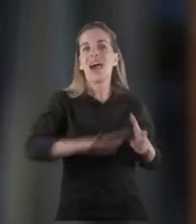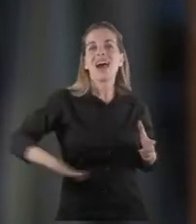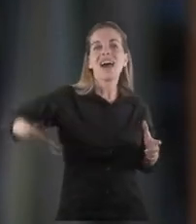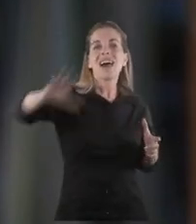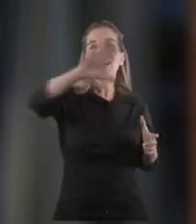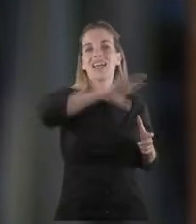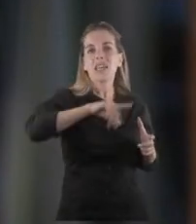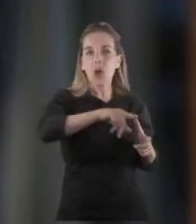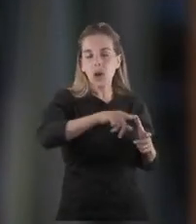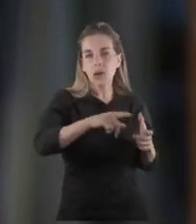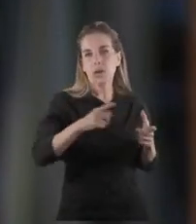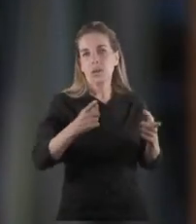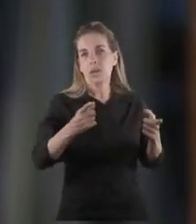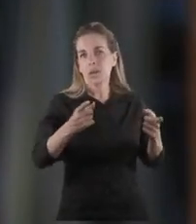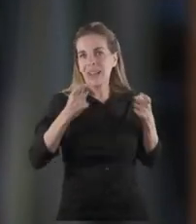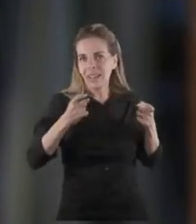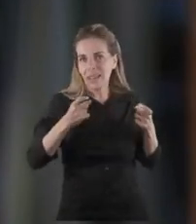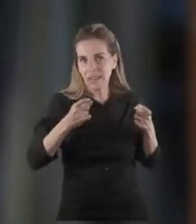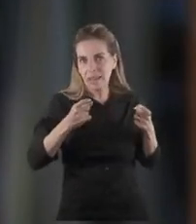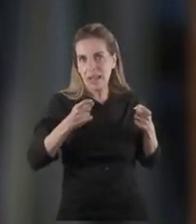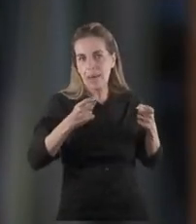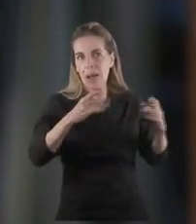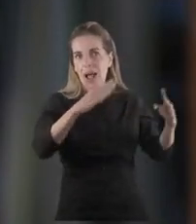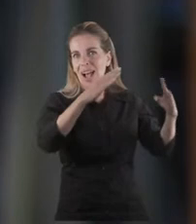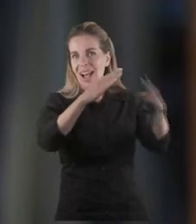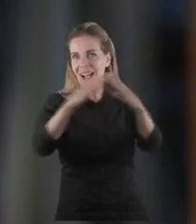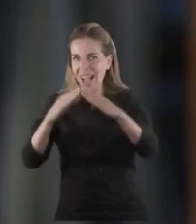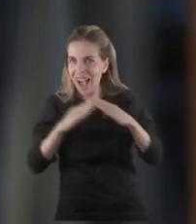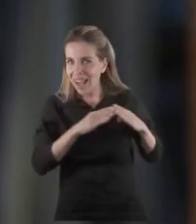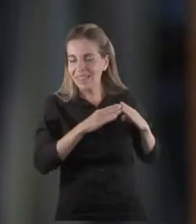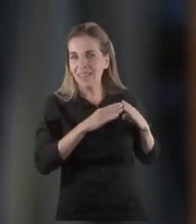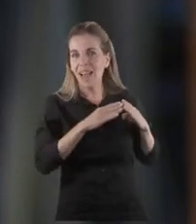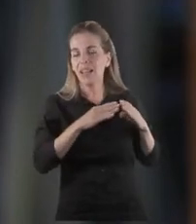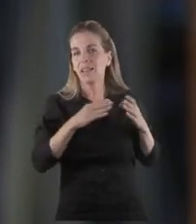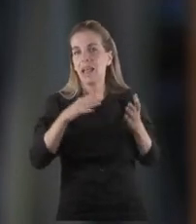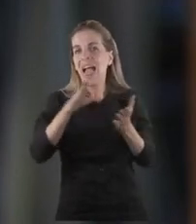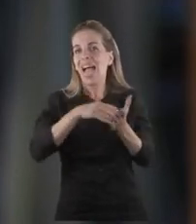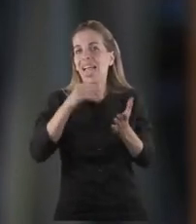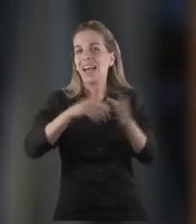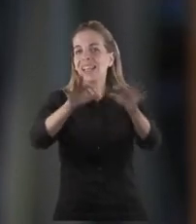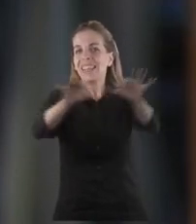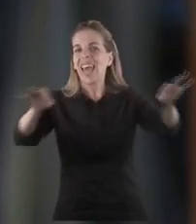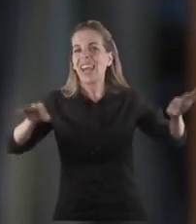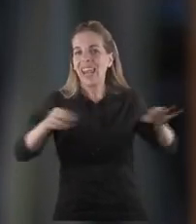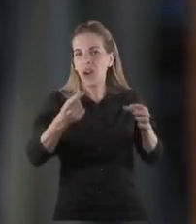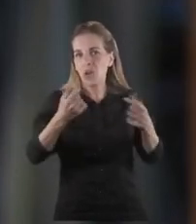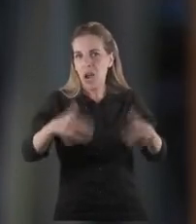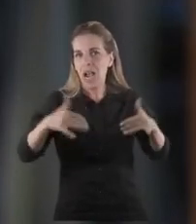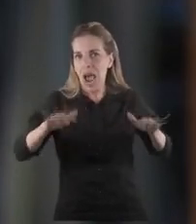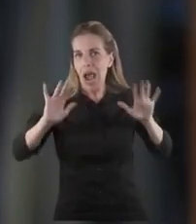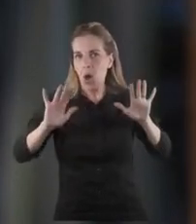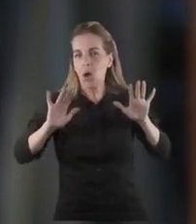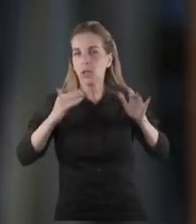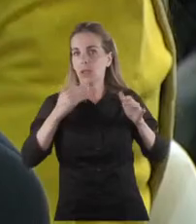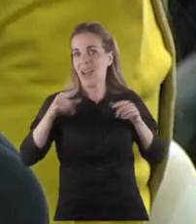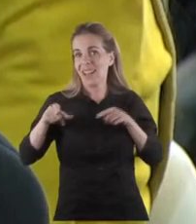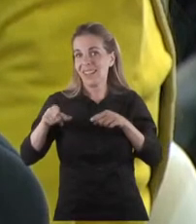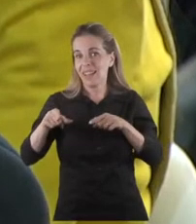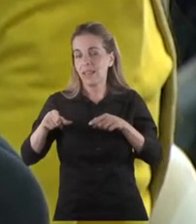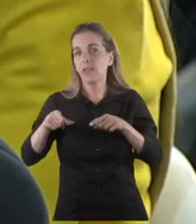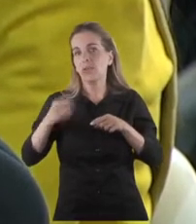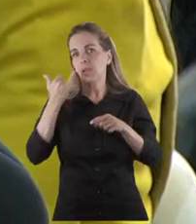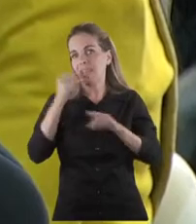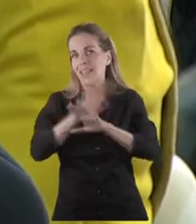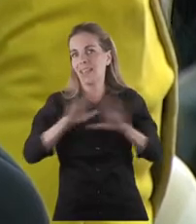y ante la escasez de viviendas, el precio de las tierras, ha logrado plasmar 3 loteos municipales